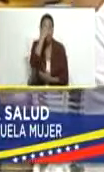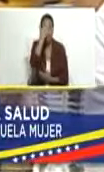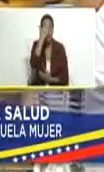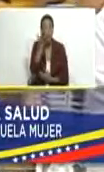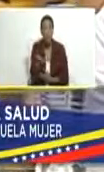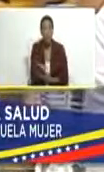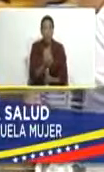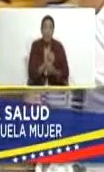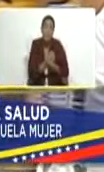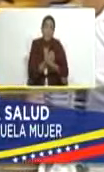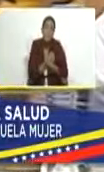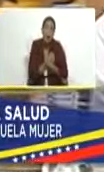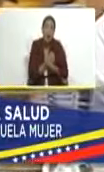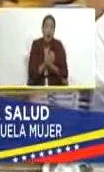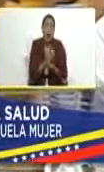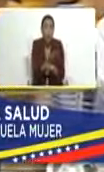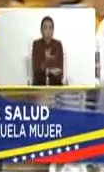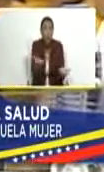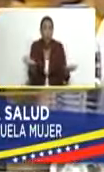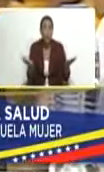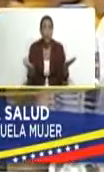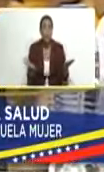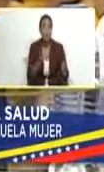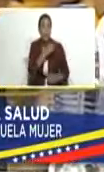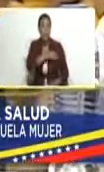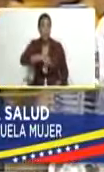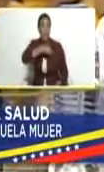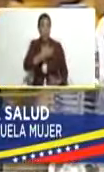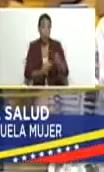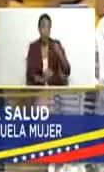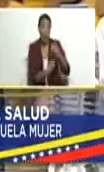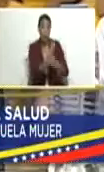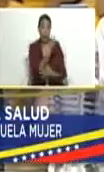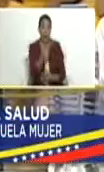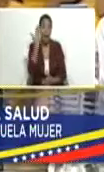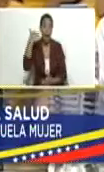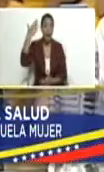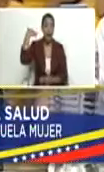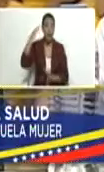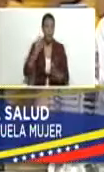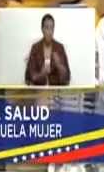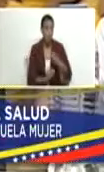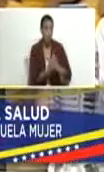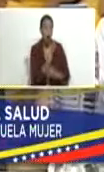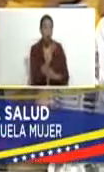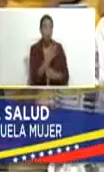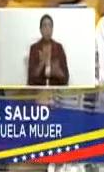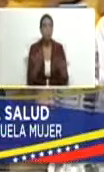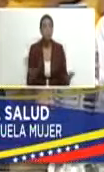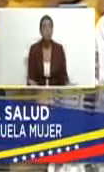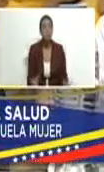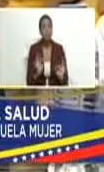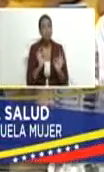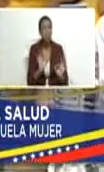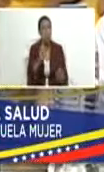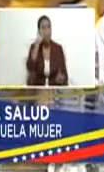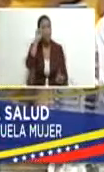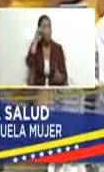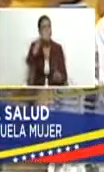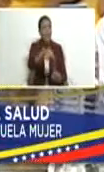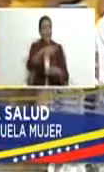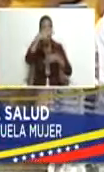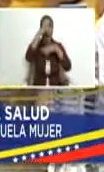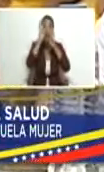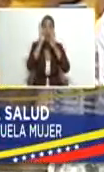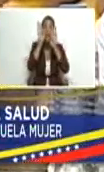del amor del presidente y esta gran misión que nace, la gran misión Venezuela Mujer, precisamente para